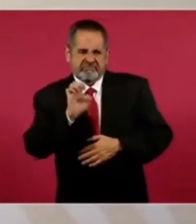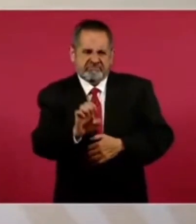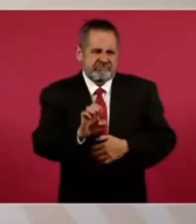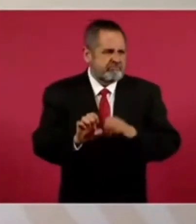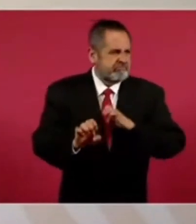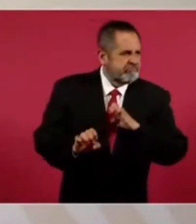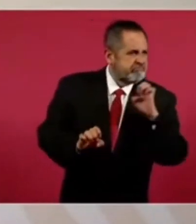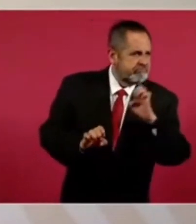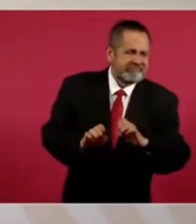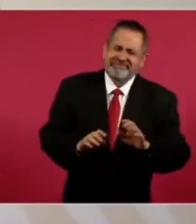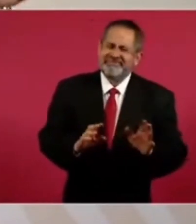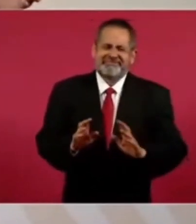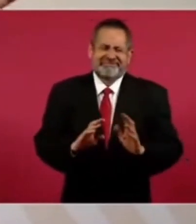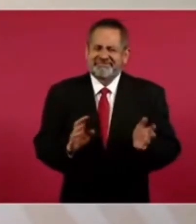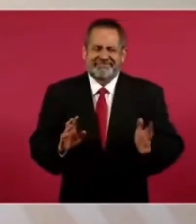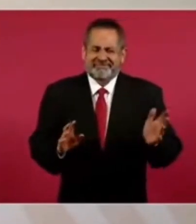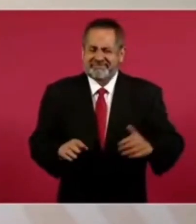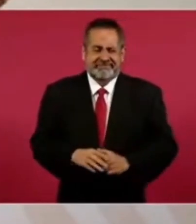y en